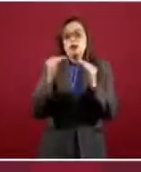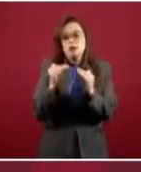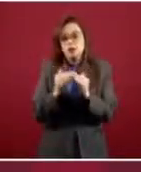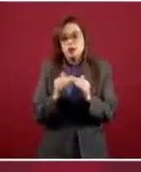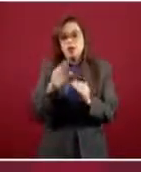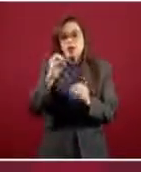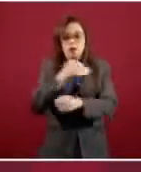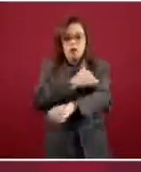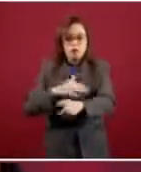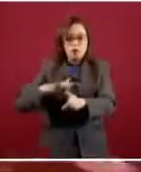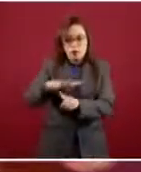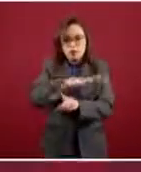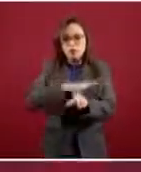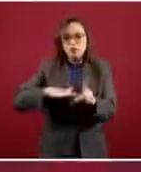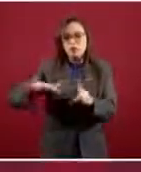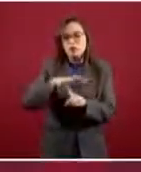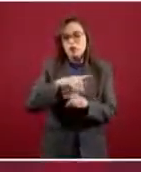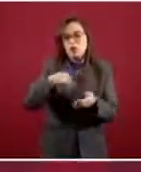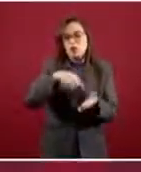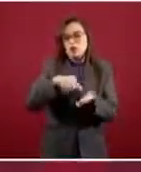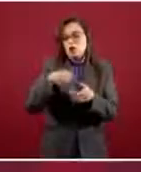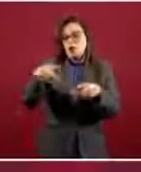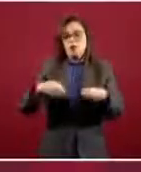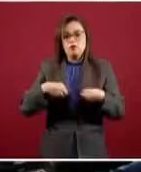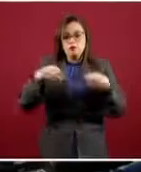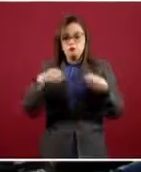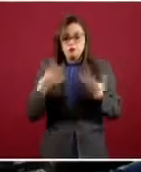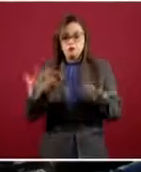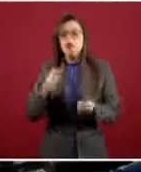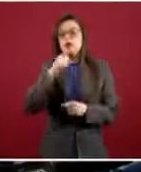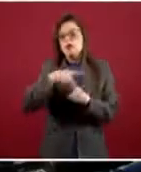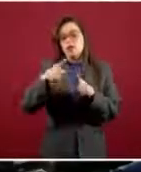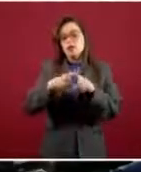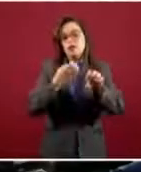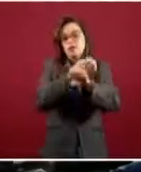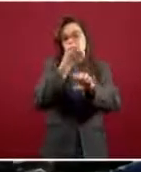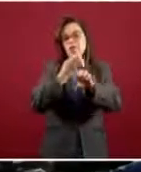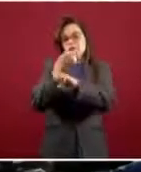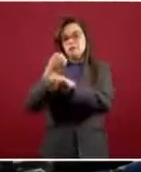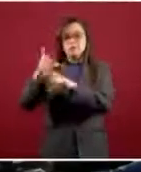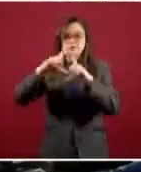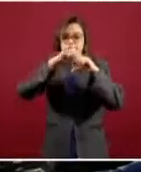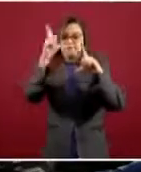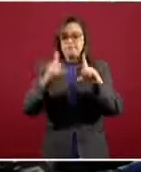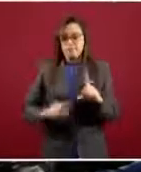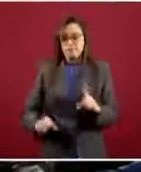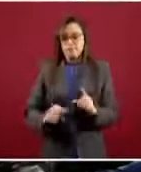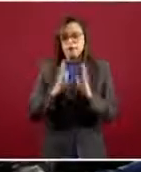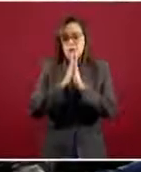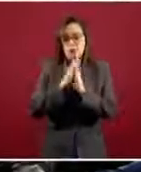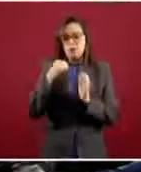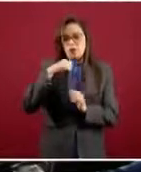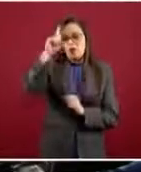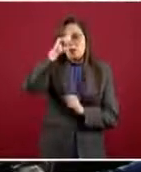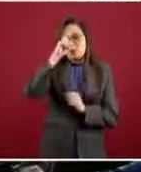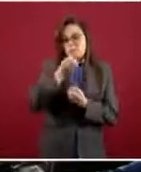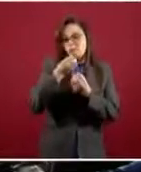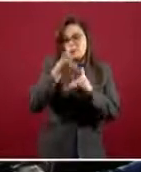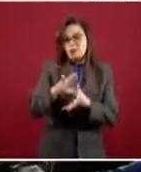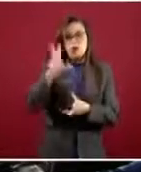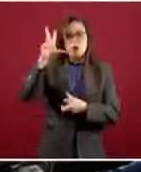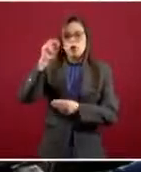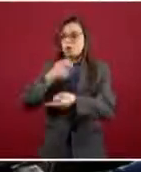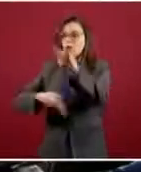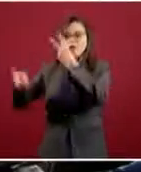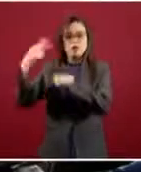comunidad, y esto puede ocurrir en distintas regiones del país. Entonces la recomendación es: no vengan, esperen, pero por supuesto estamos